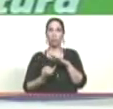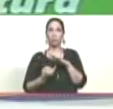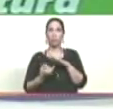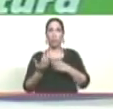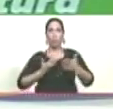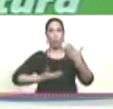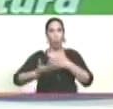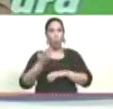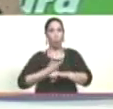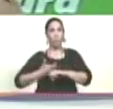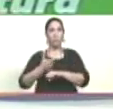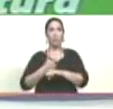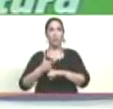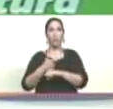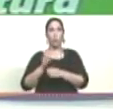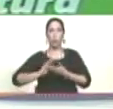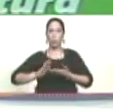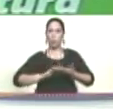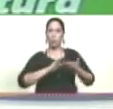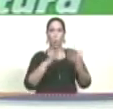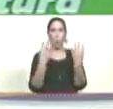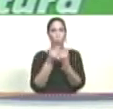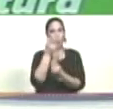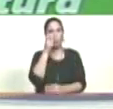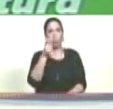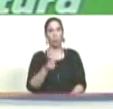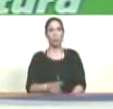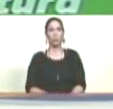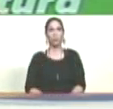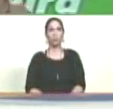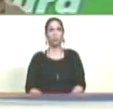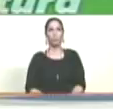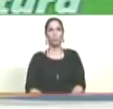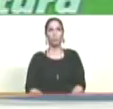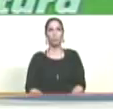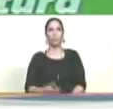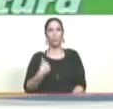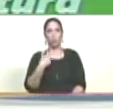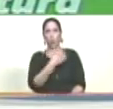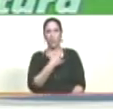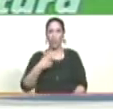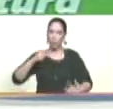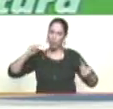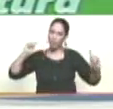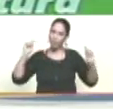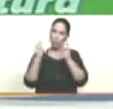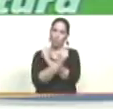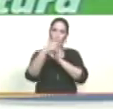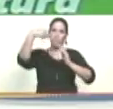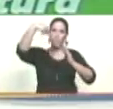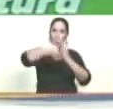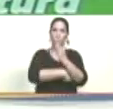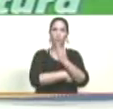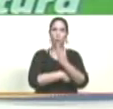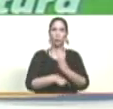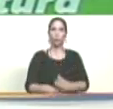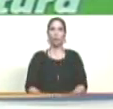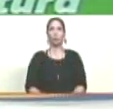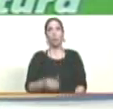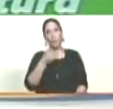un gobierno se resuelvan junto al pueblo. Yo quiero una transformación profunda y así lo